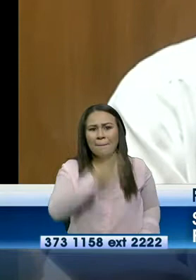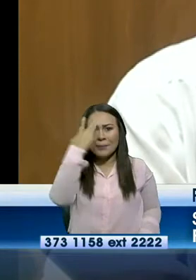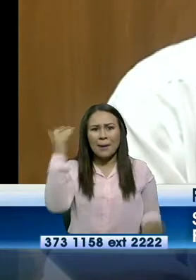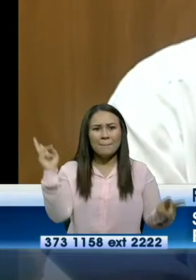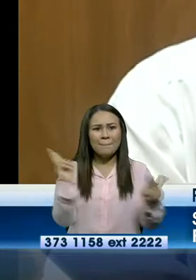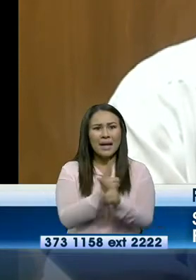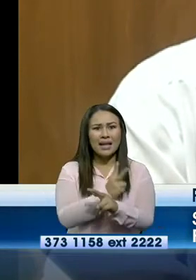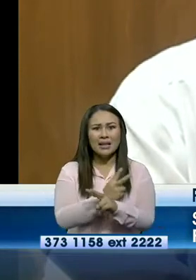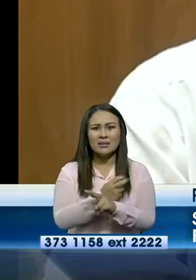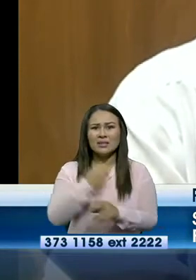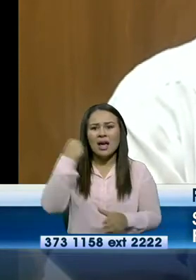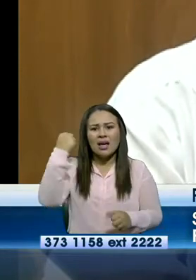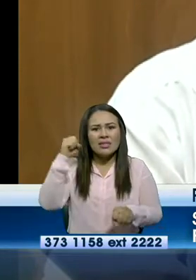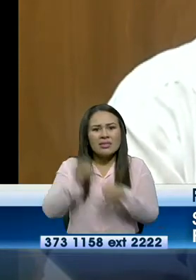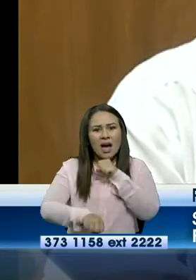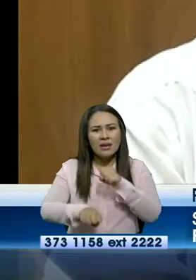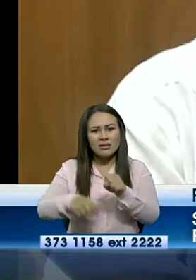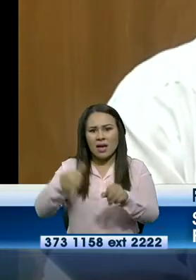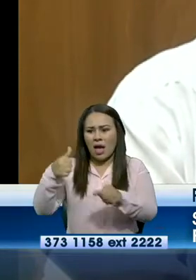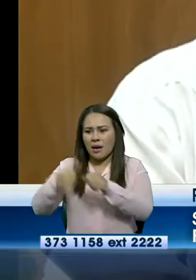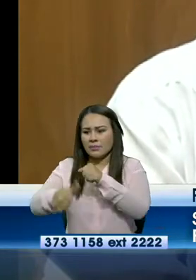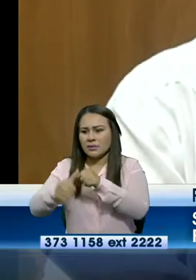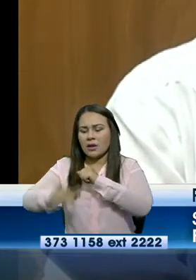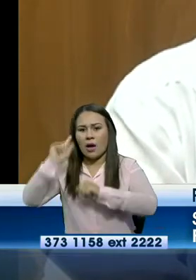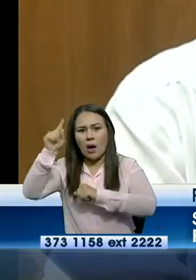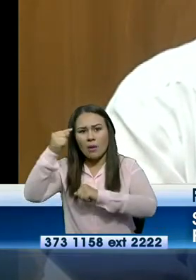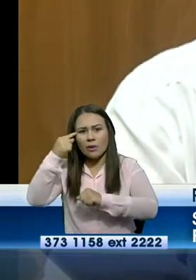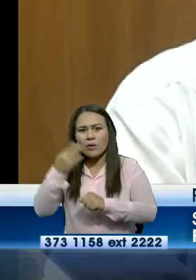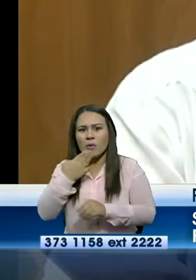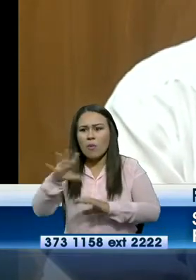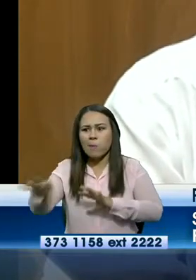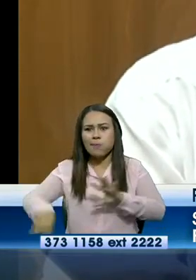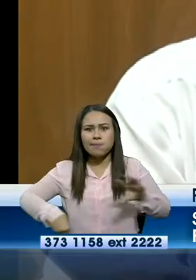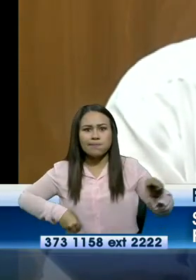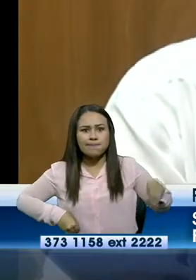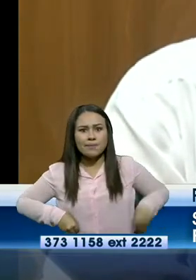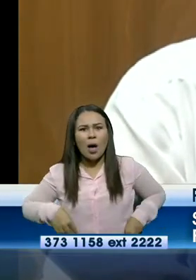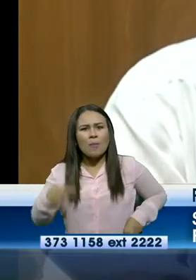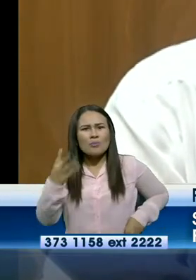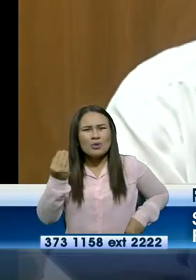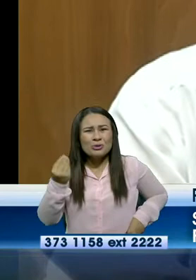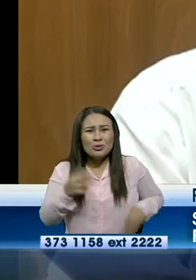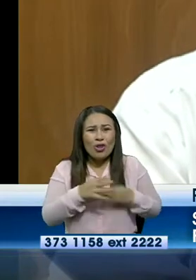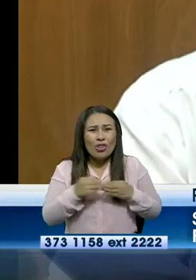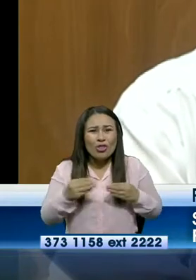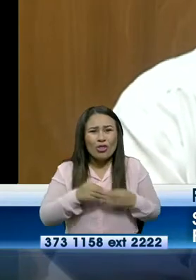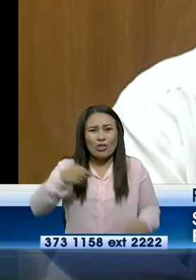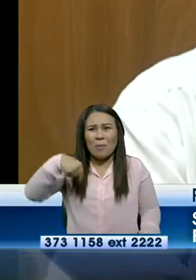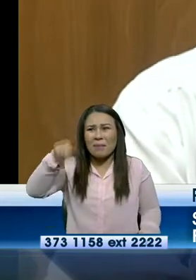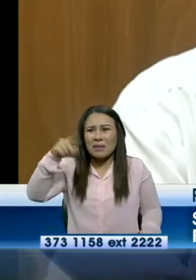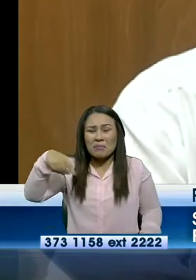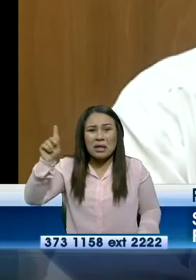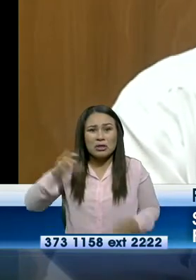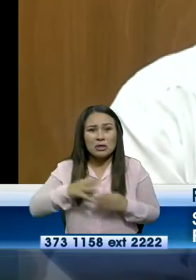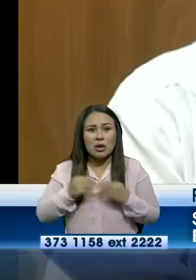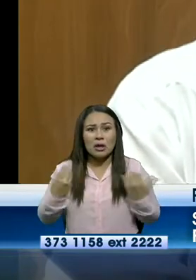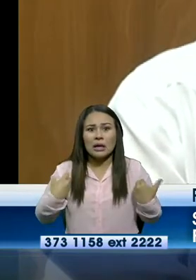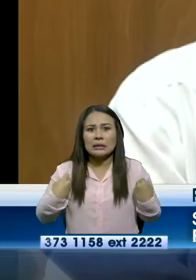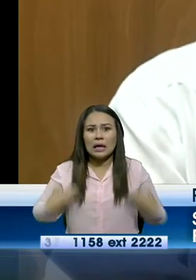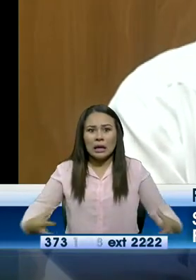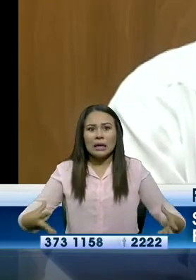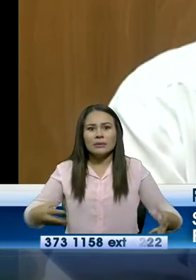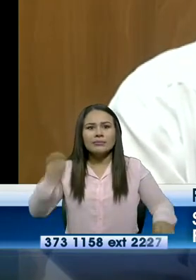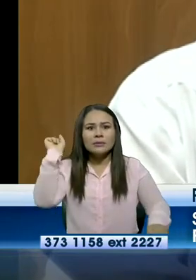afectan a la administración pública, en la cual se han dilapidado miles de millones de dólares, en los cuales se ha afectado a las